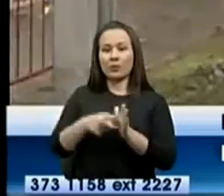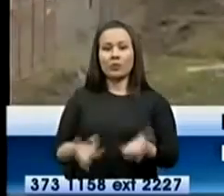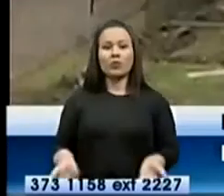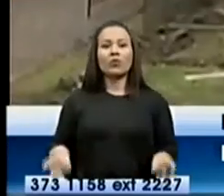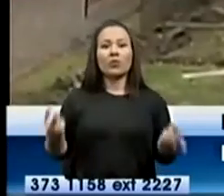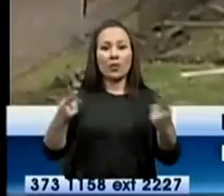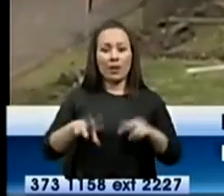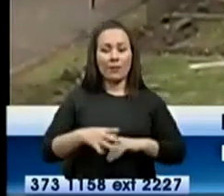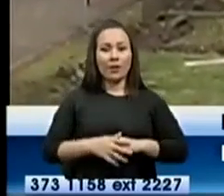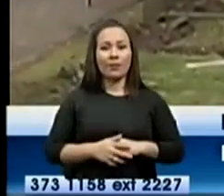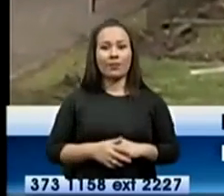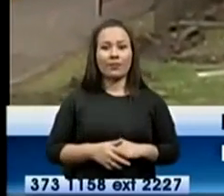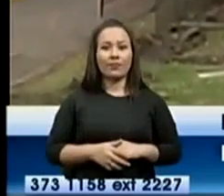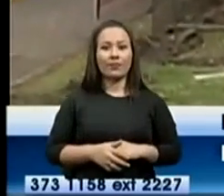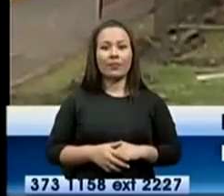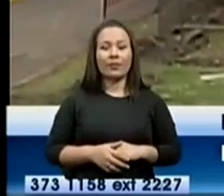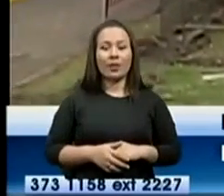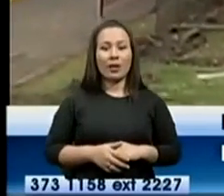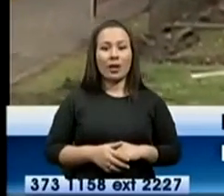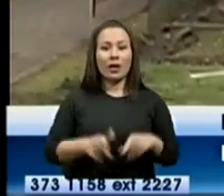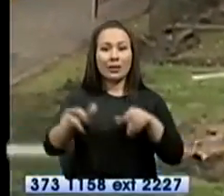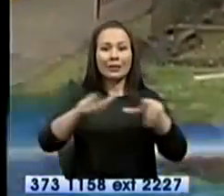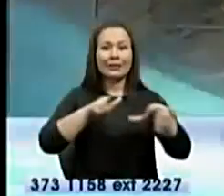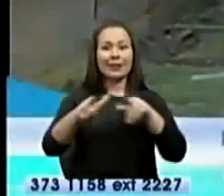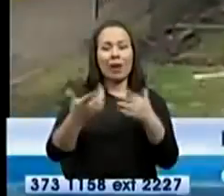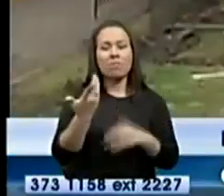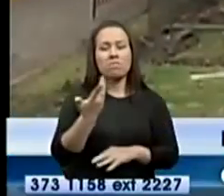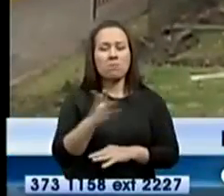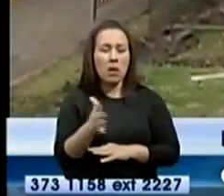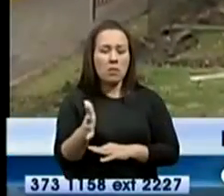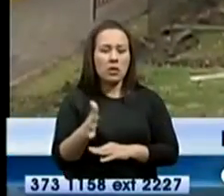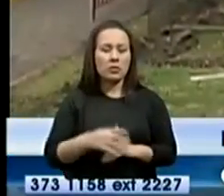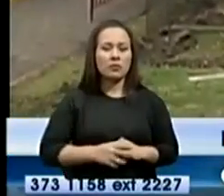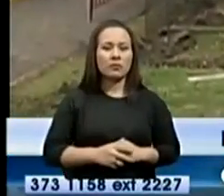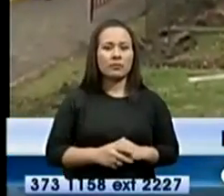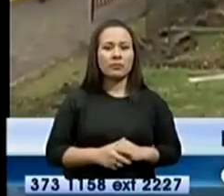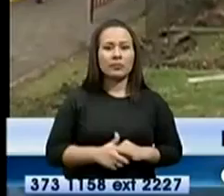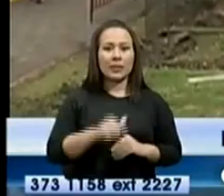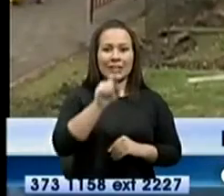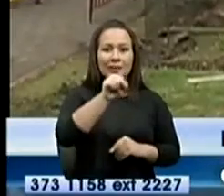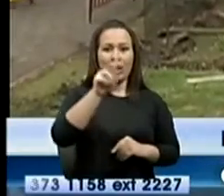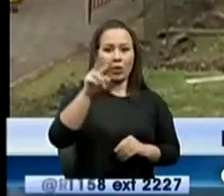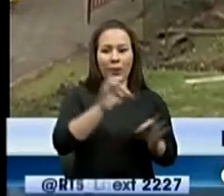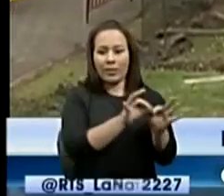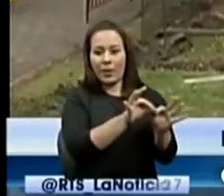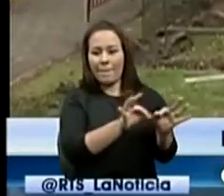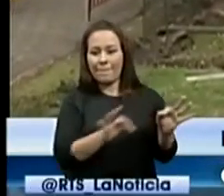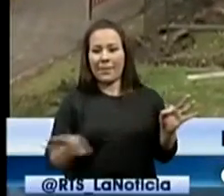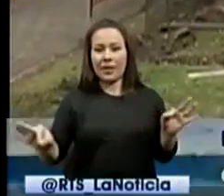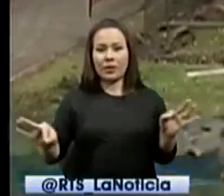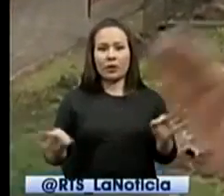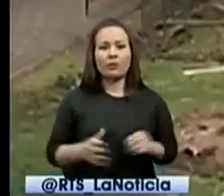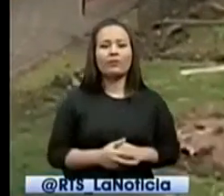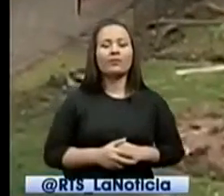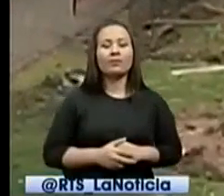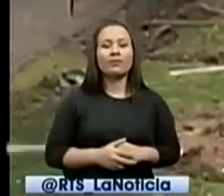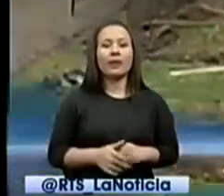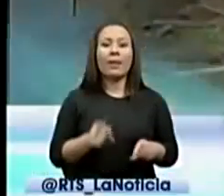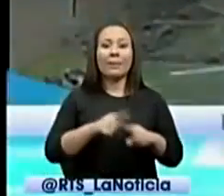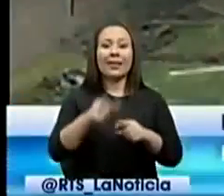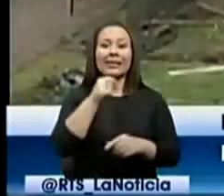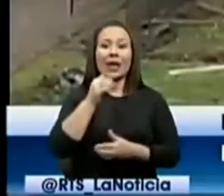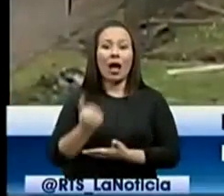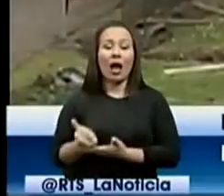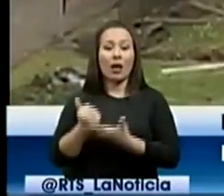intermedia. La estación va a tener una longitud más o menos de 120 metros, pero la intervención